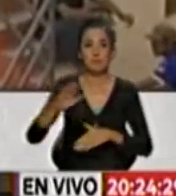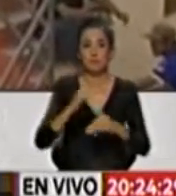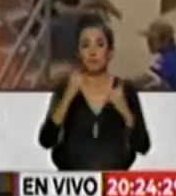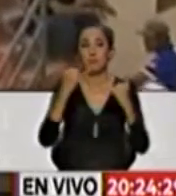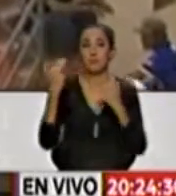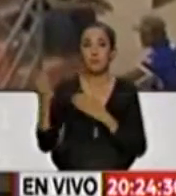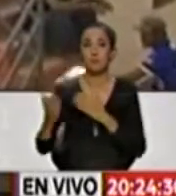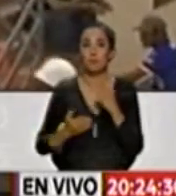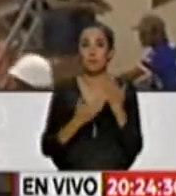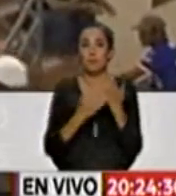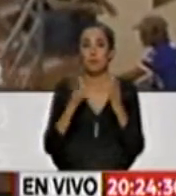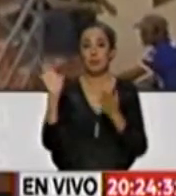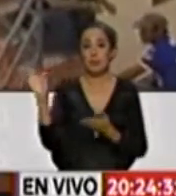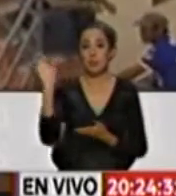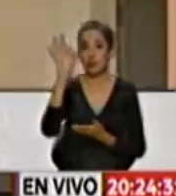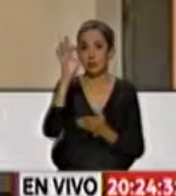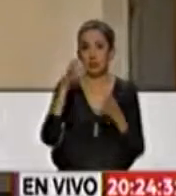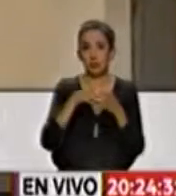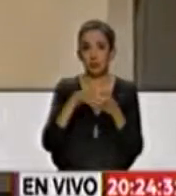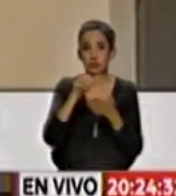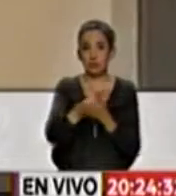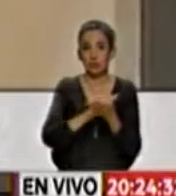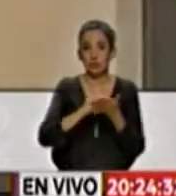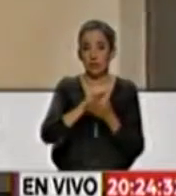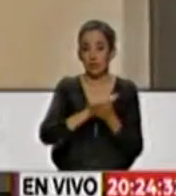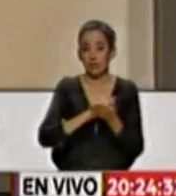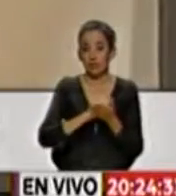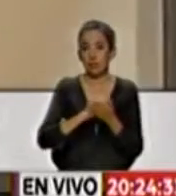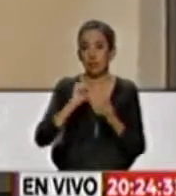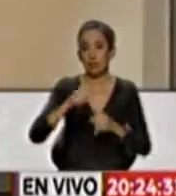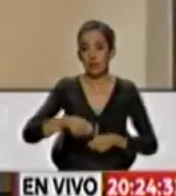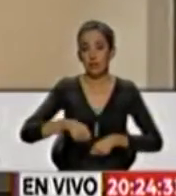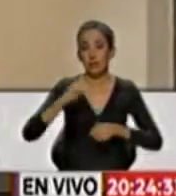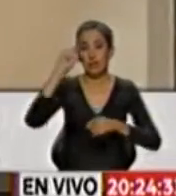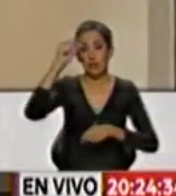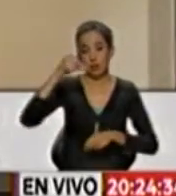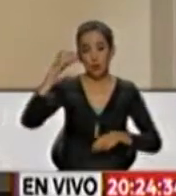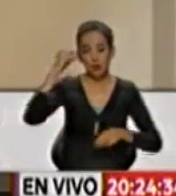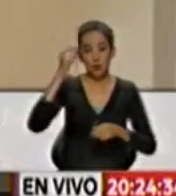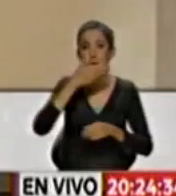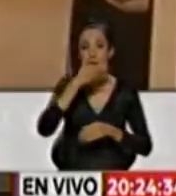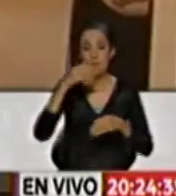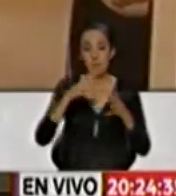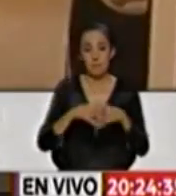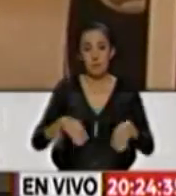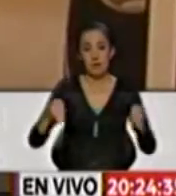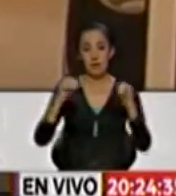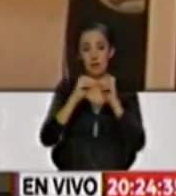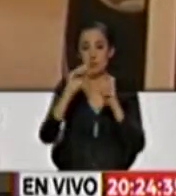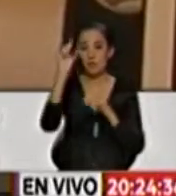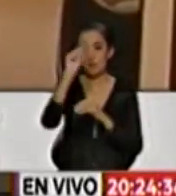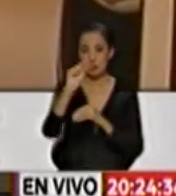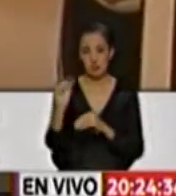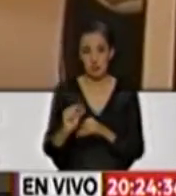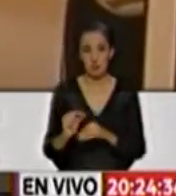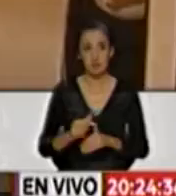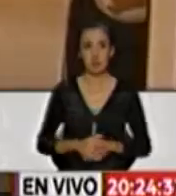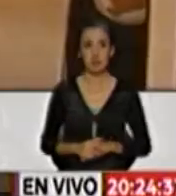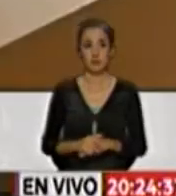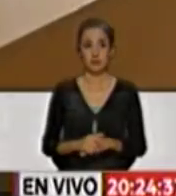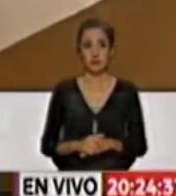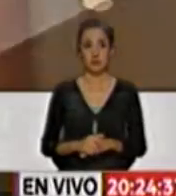de la Cámara de la Construcción de la SUAY, el gobierno se va a beneficiar con mayor calidad y precios más bajos de las